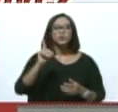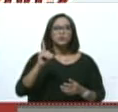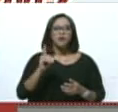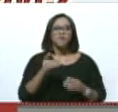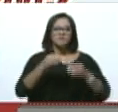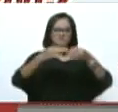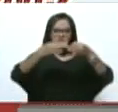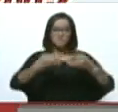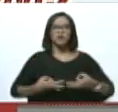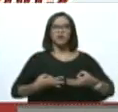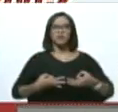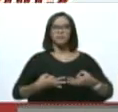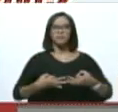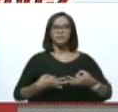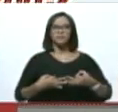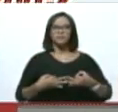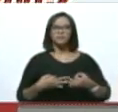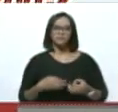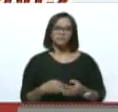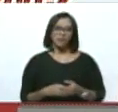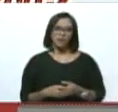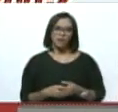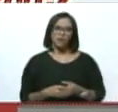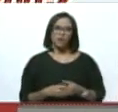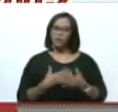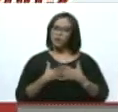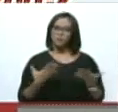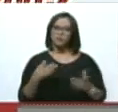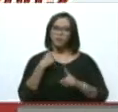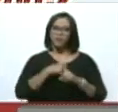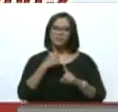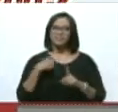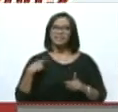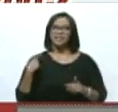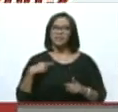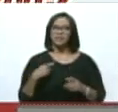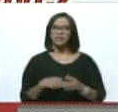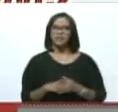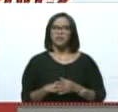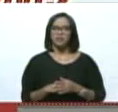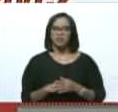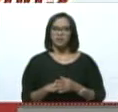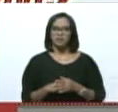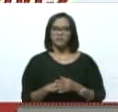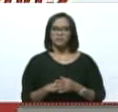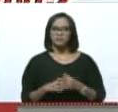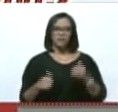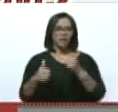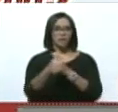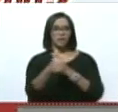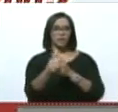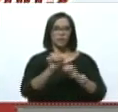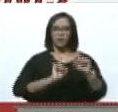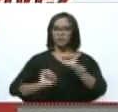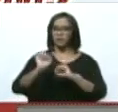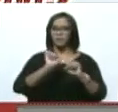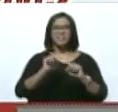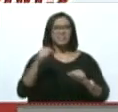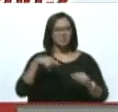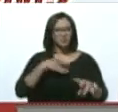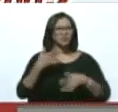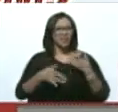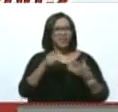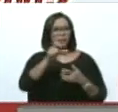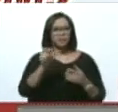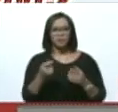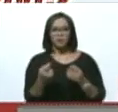Una disposición para la batalla. Se tiene en la vanguardia. Si tú sientes que la persona